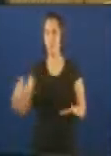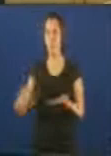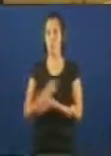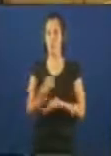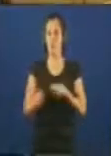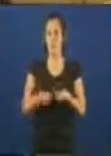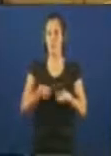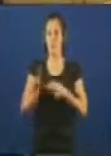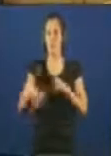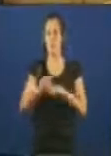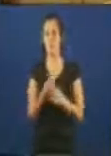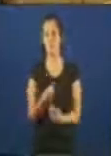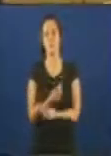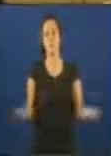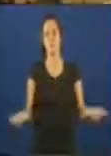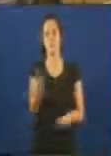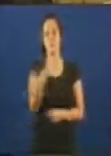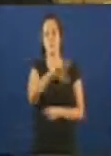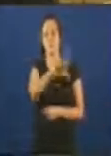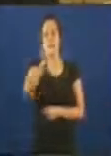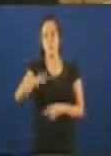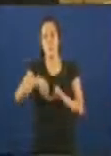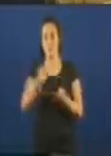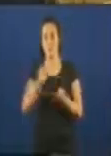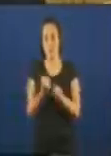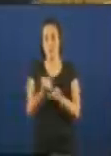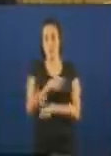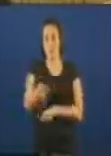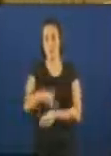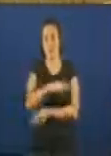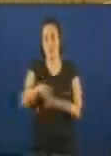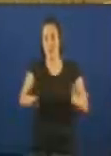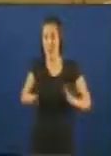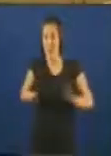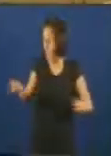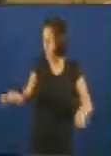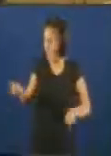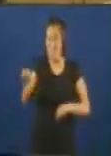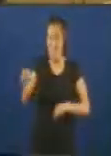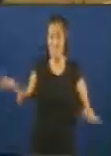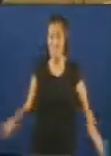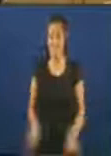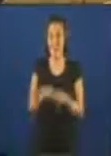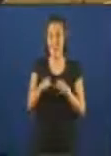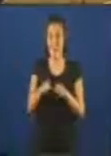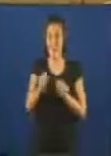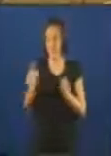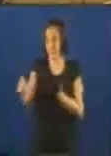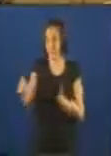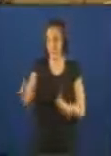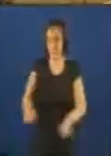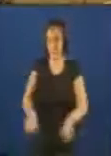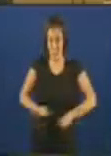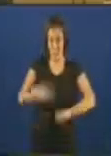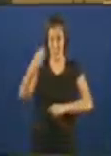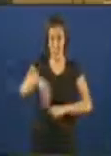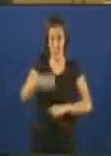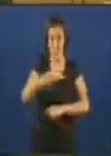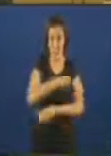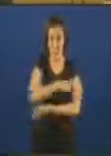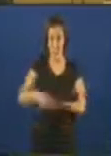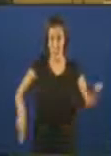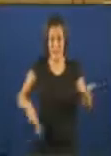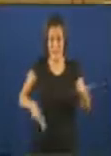150 postos de traballo en Galiza. E a vostede isto parece normal. Jorquera. Mire, señor Feijóo, desde que vostede é presidente, Galiza é moito máis